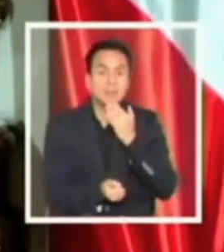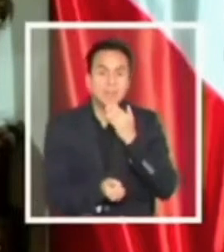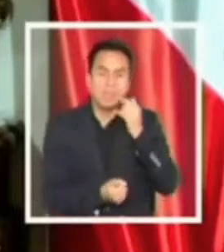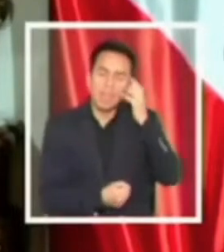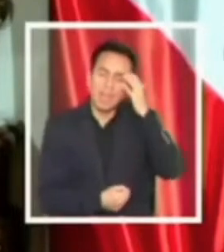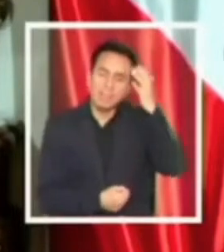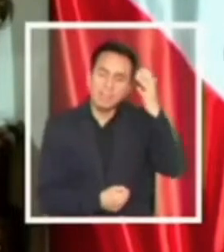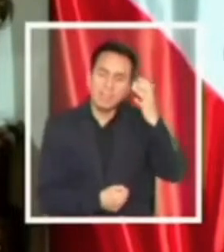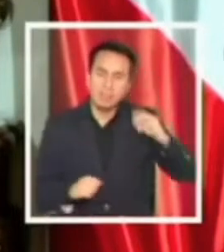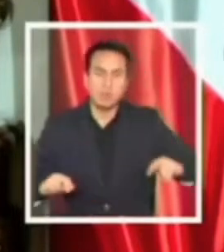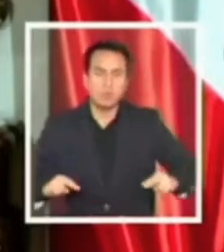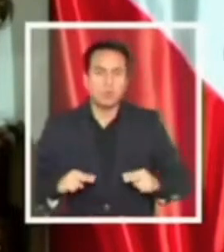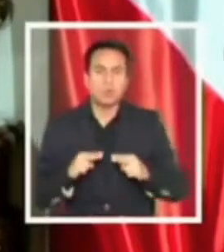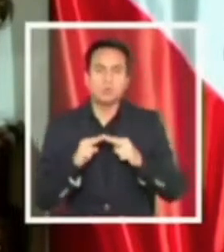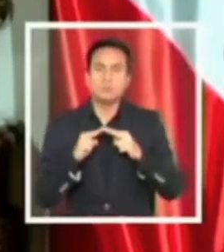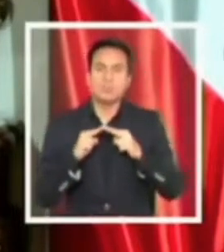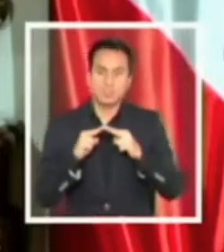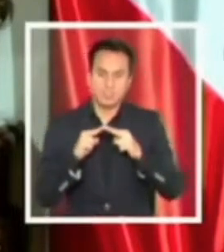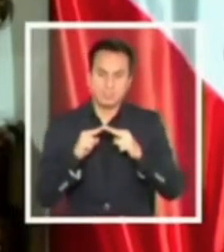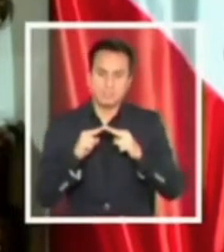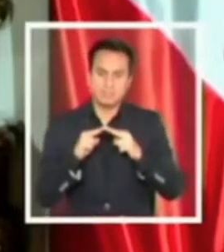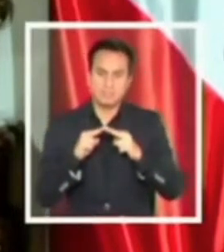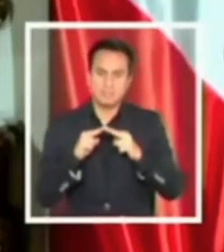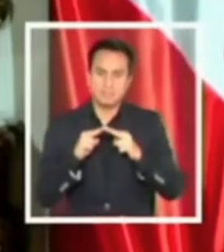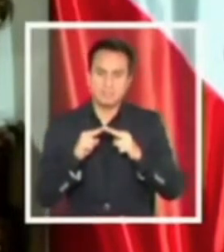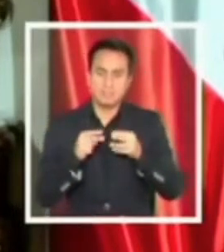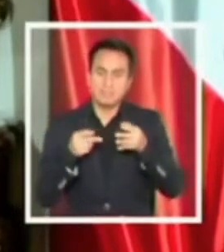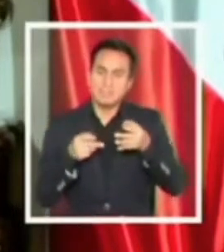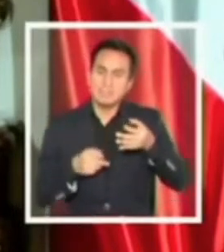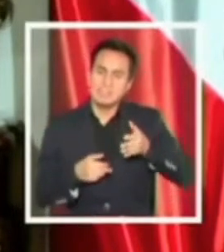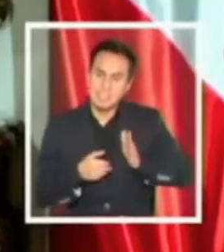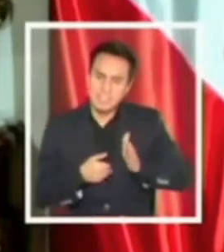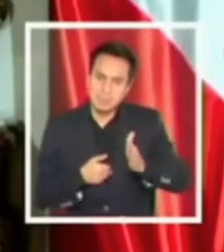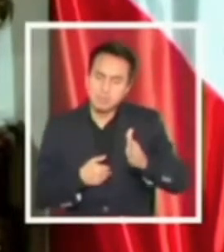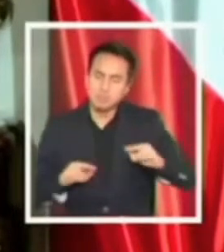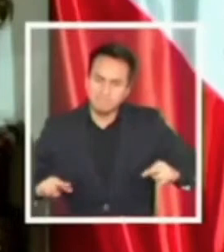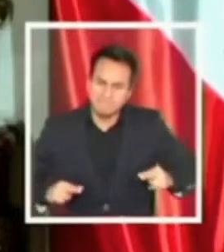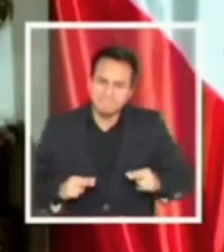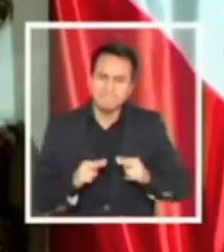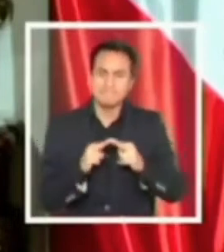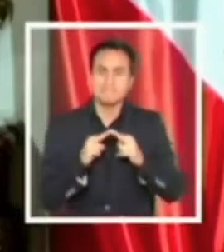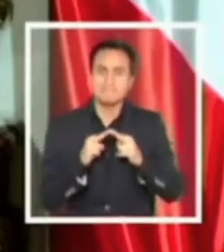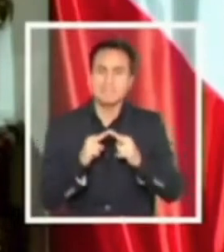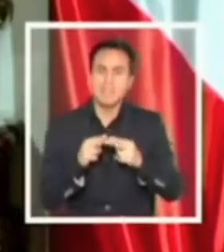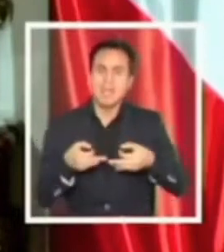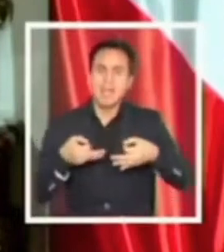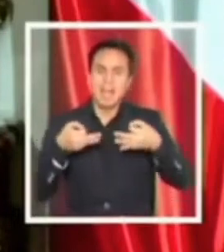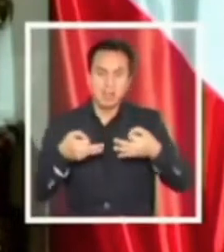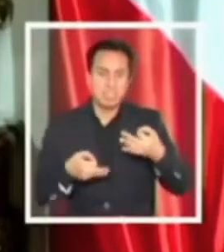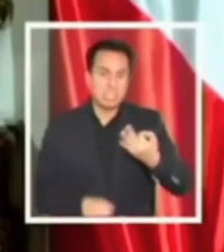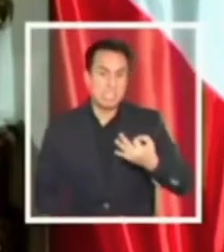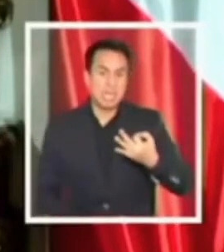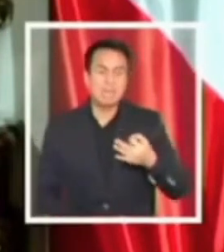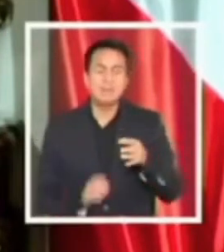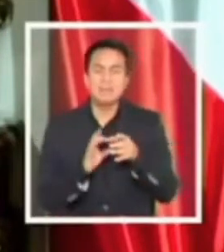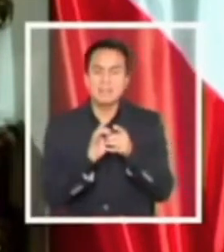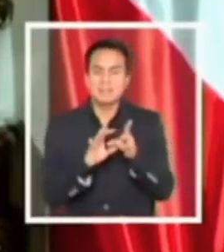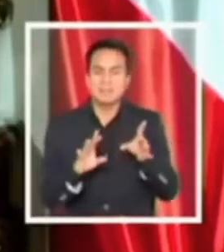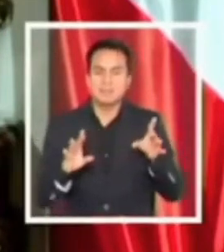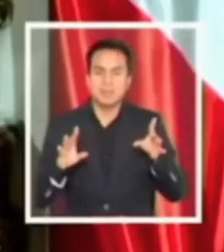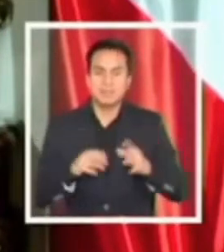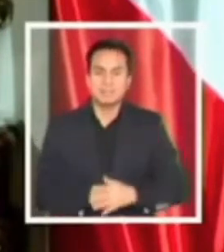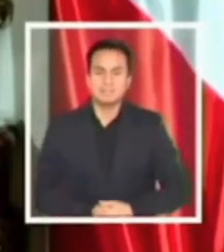el anhelo de construir, seguir construyendo una auténtica